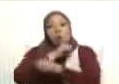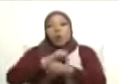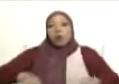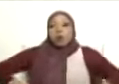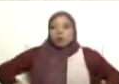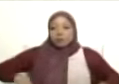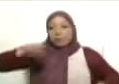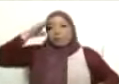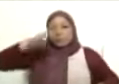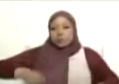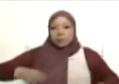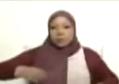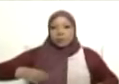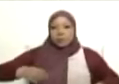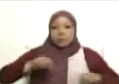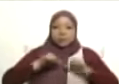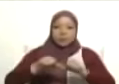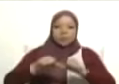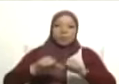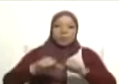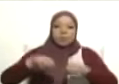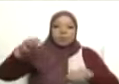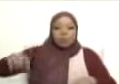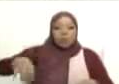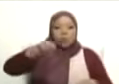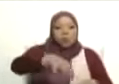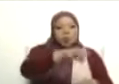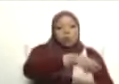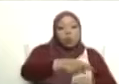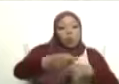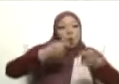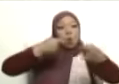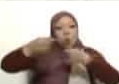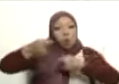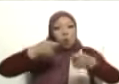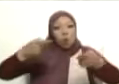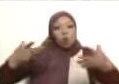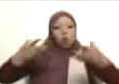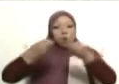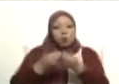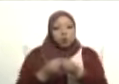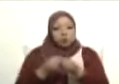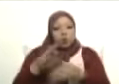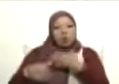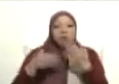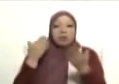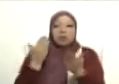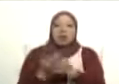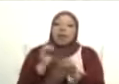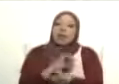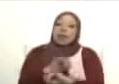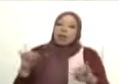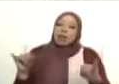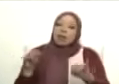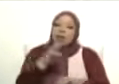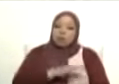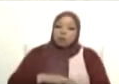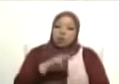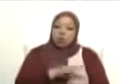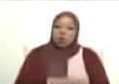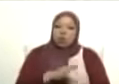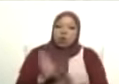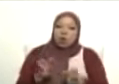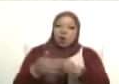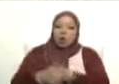entonces continúa con un despliegue activo y controlado, unificado y conjunto, hasta culminar la misión en el